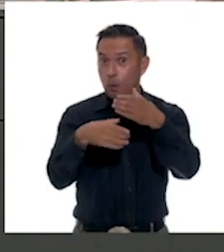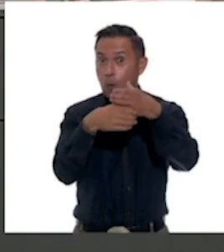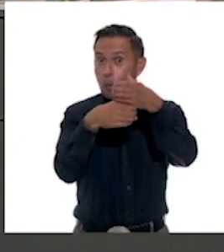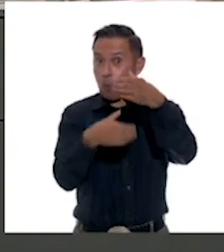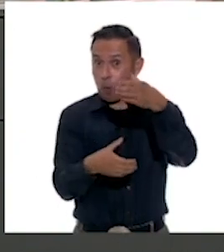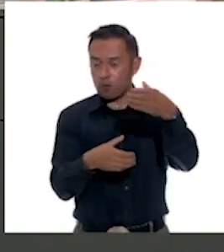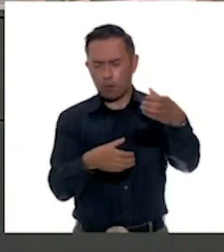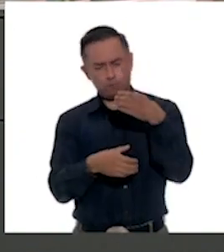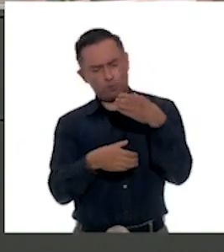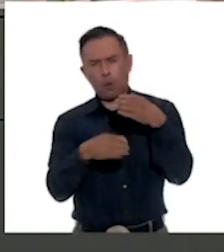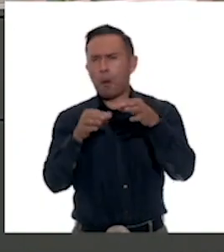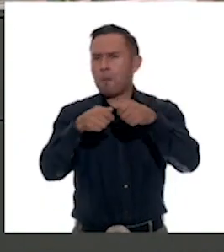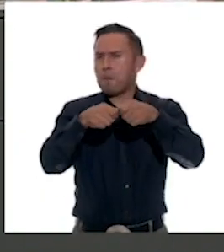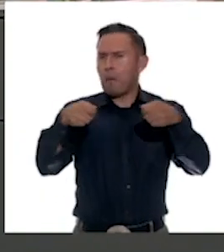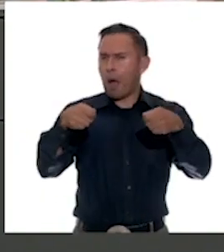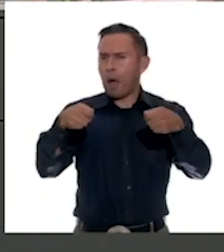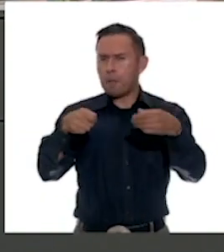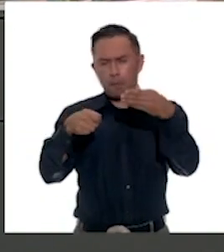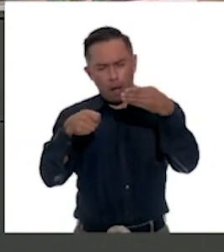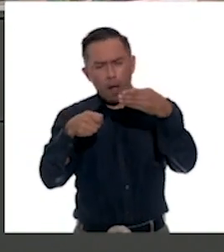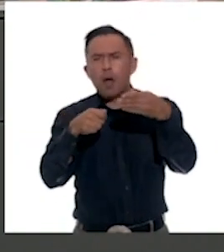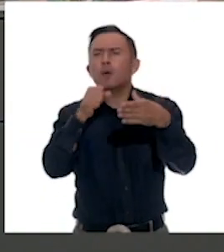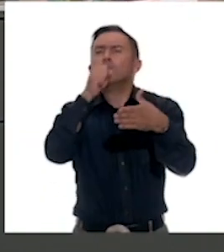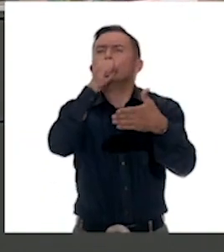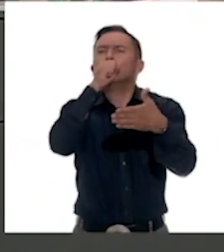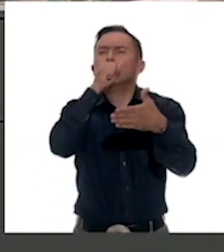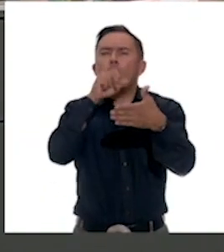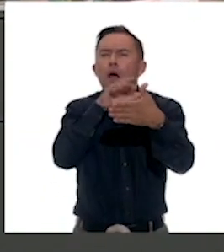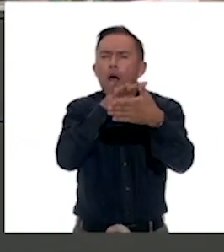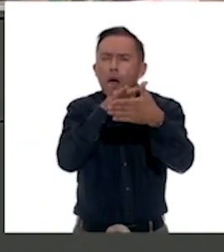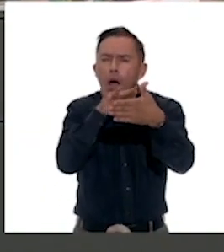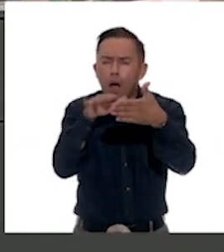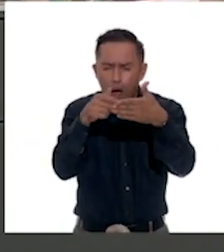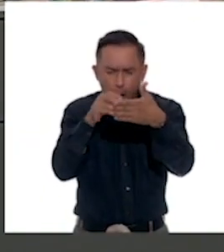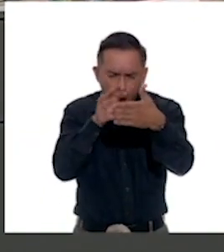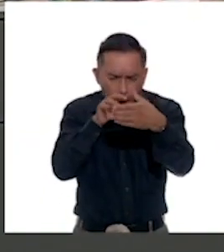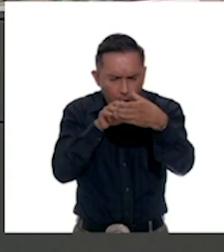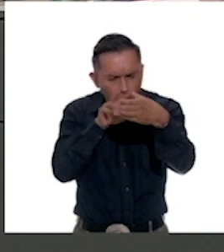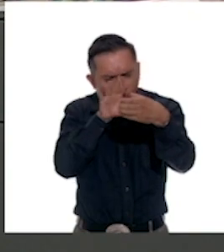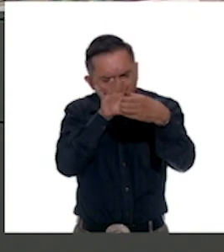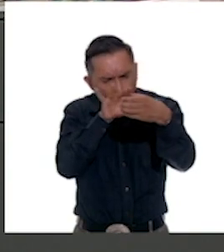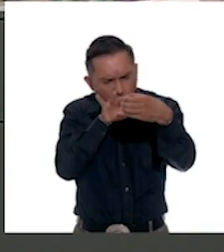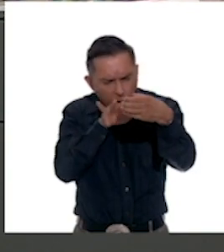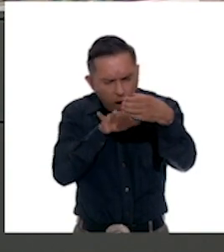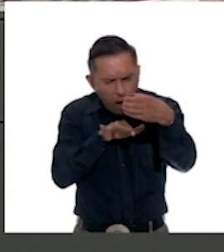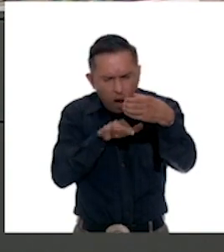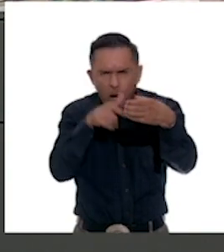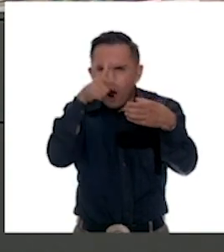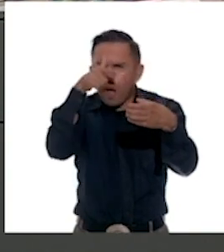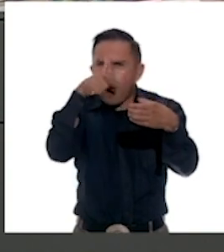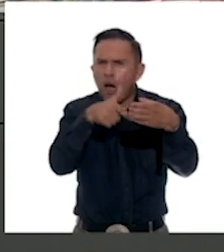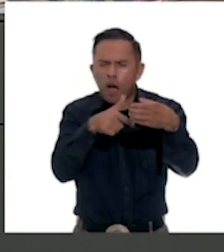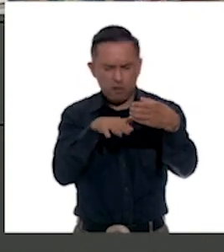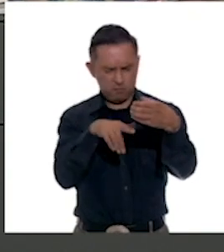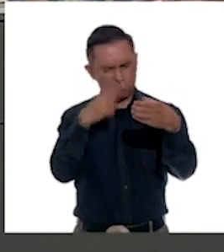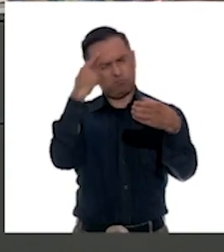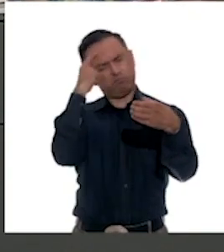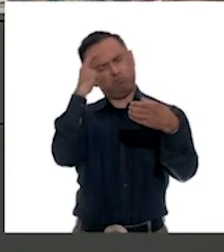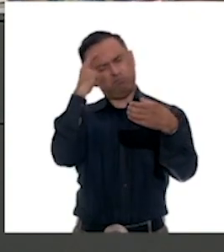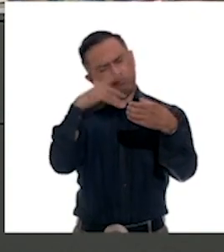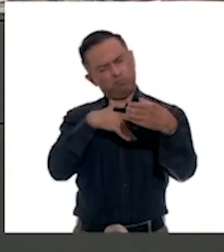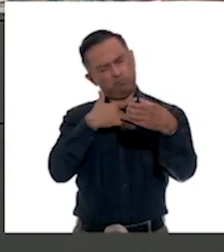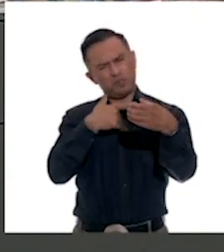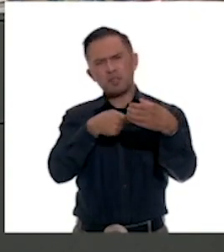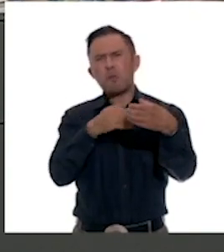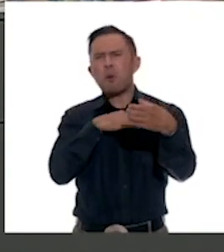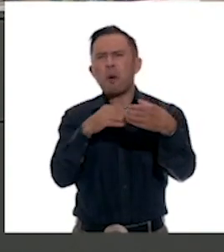detengan a mirar la información que viene impresa en el paquete. ¿Se han detenido a pensar para qué la pusieron ahí o hasta quién la